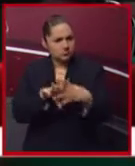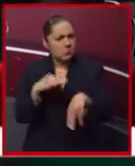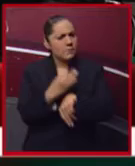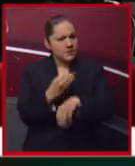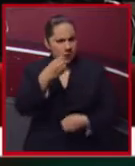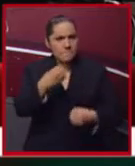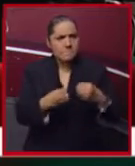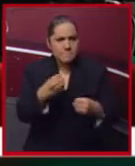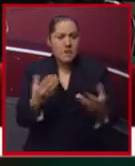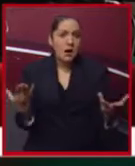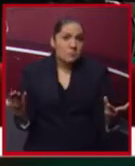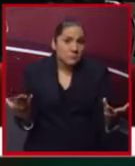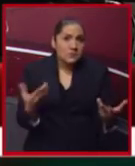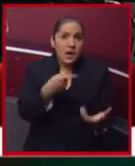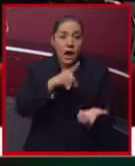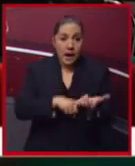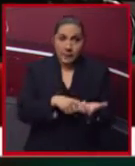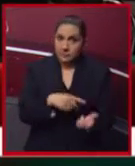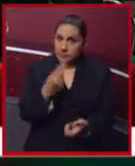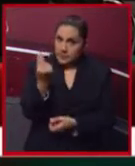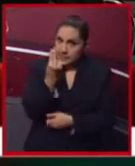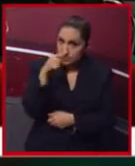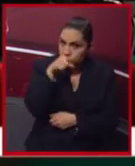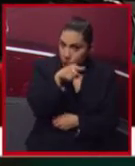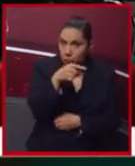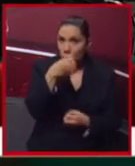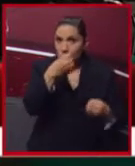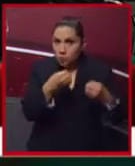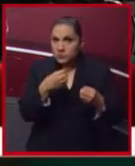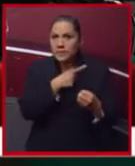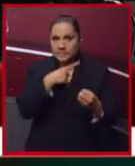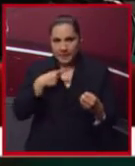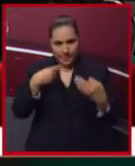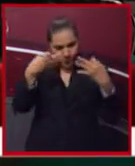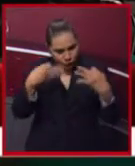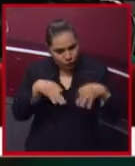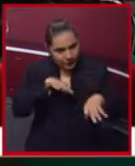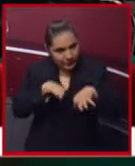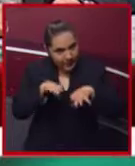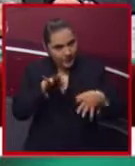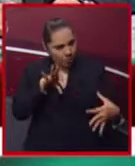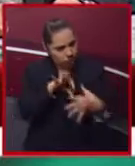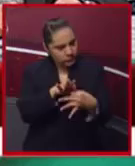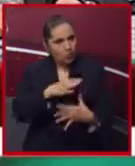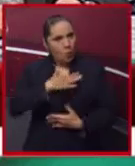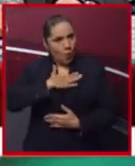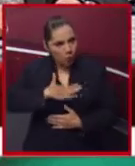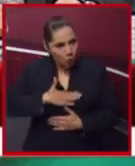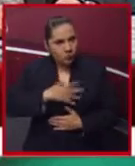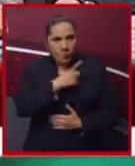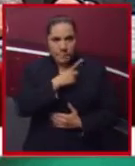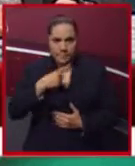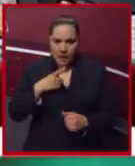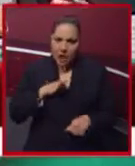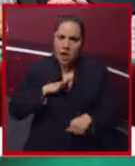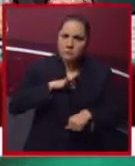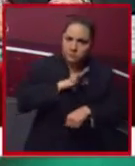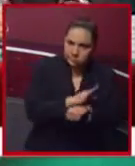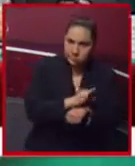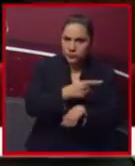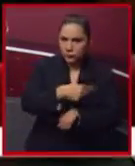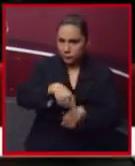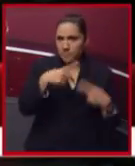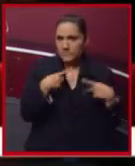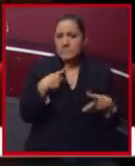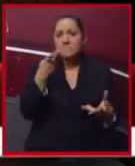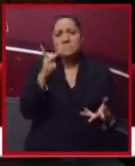por contar con un sistema de justicia eficaz, justo, democrático y garantista. Coincidieron en que, hasta en tanto no se robustezca el sistema